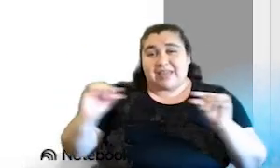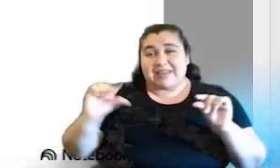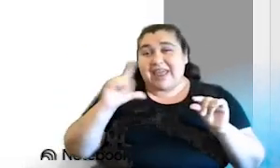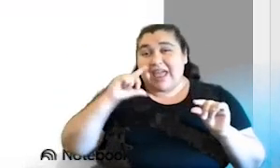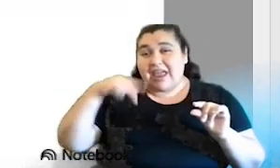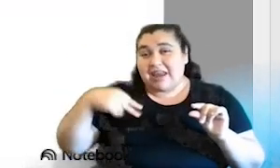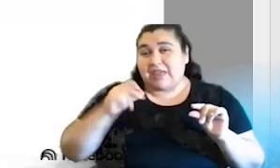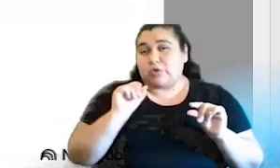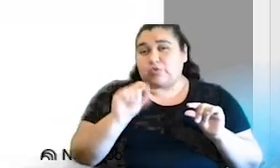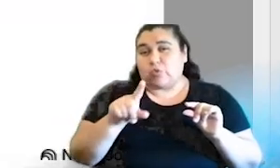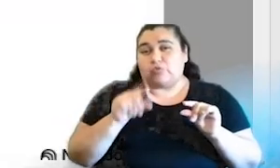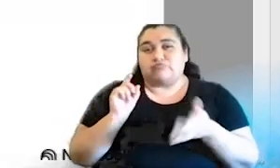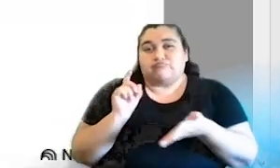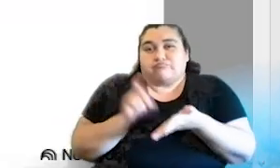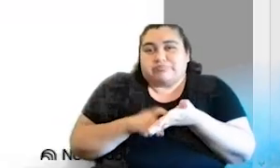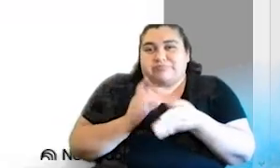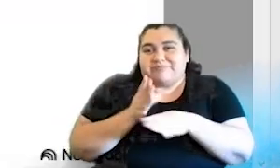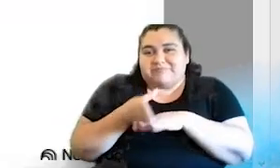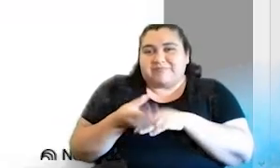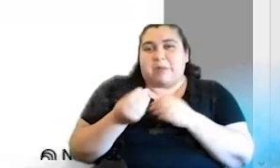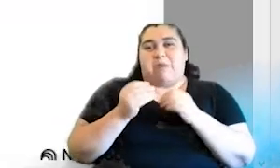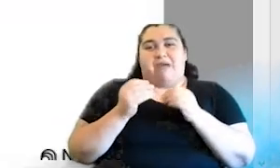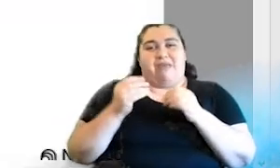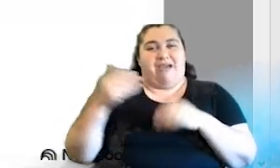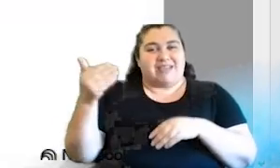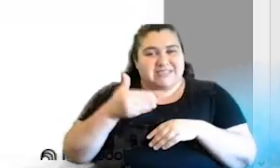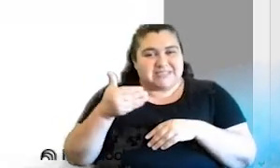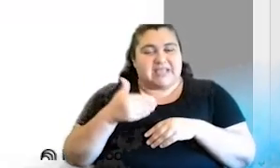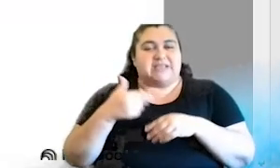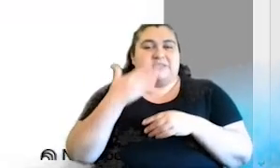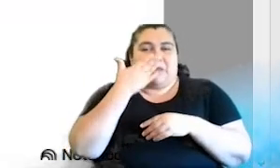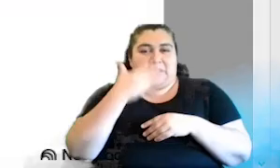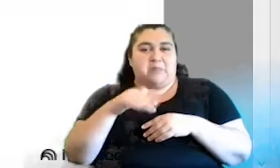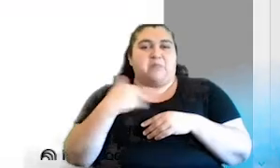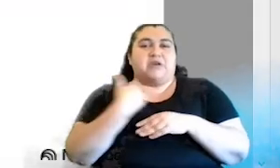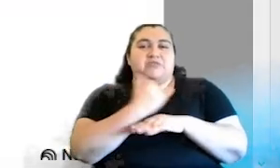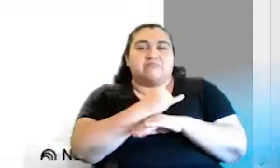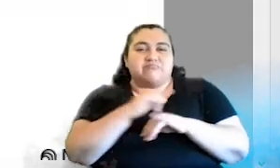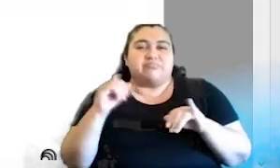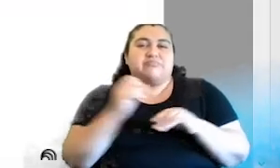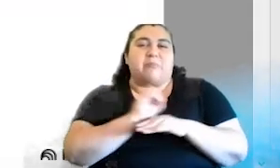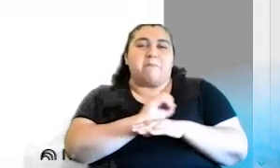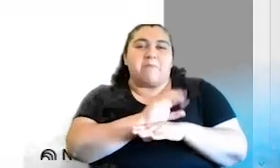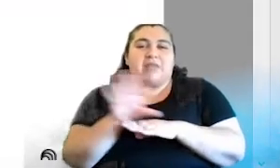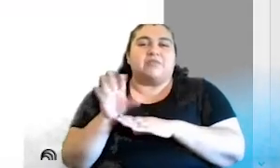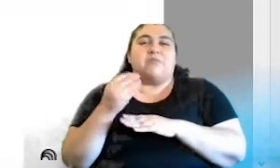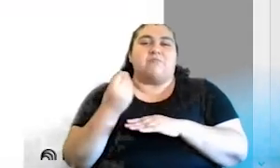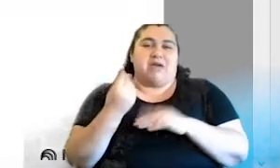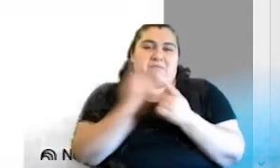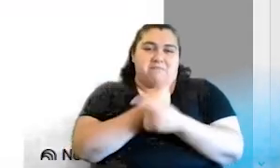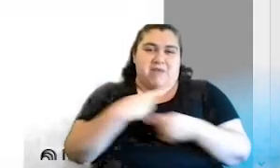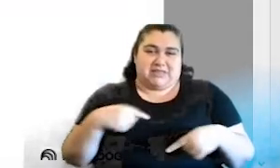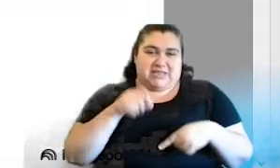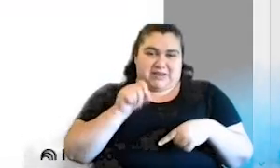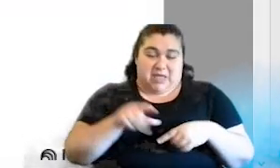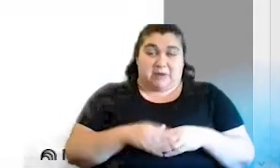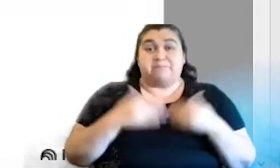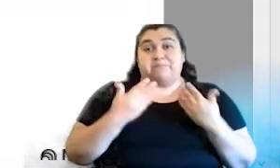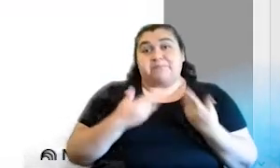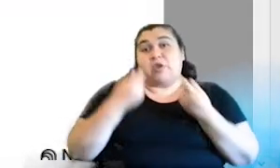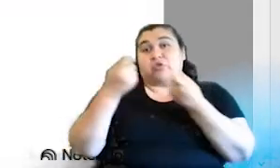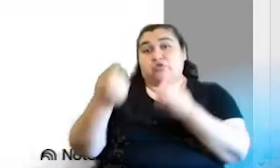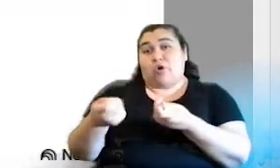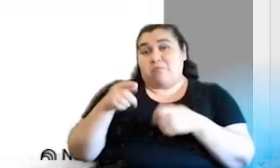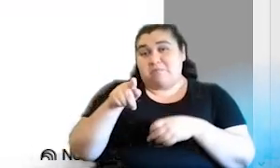datos para que le podamos mandar el material como el certificado por mail. Así que bueno, les dejo la palabra